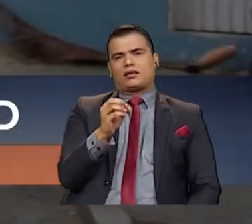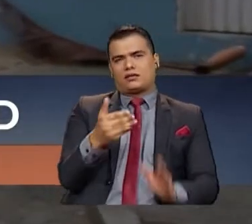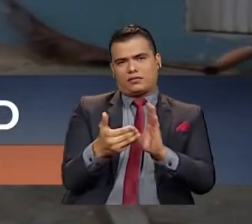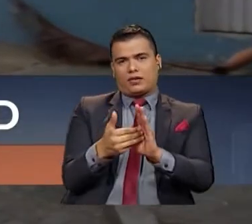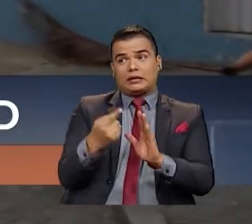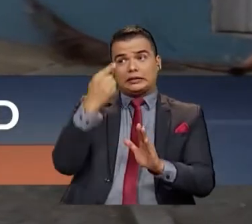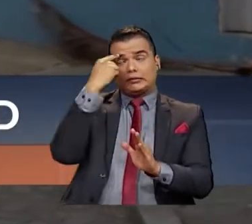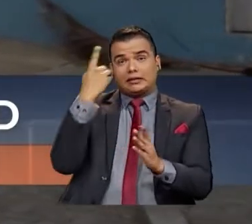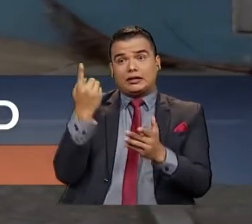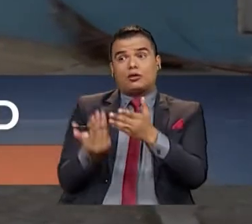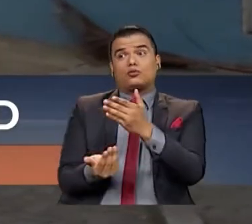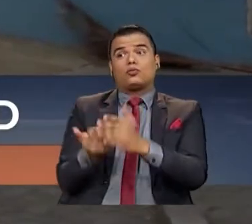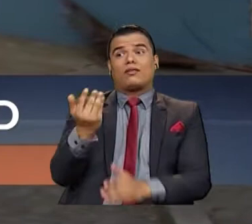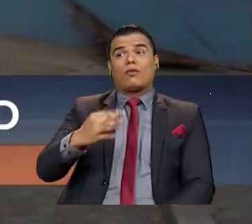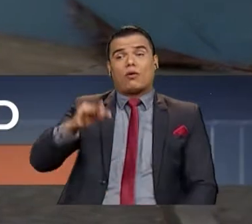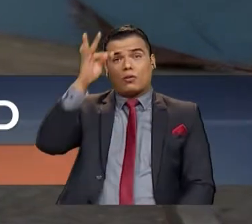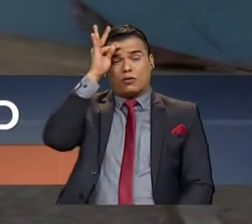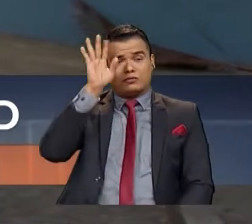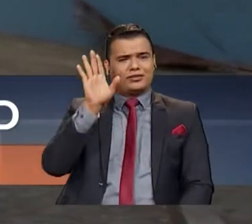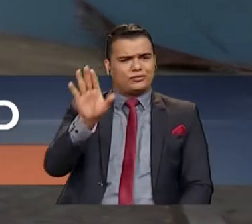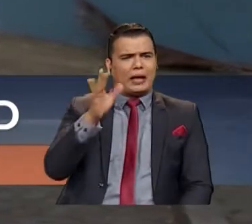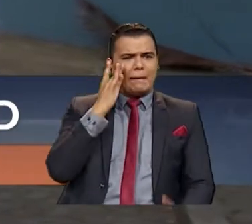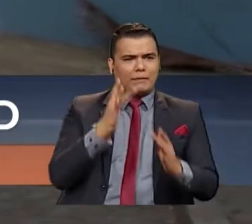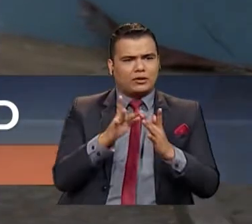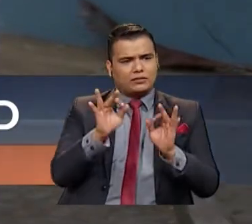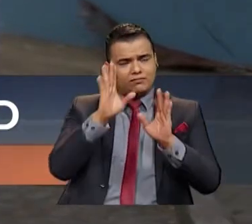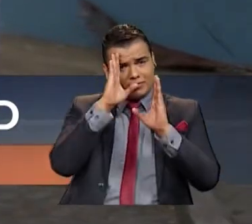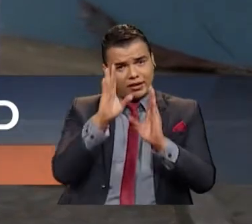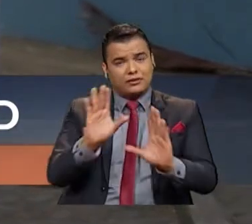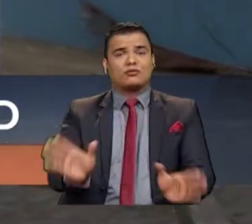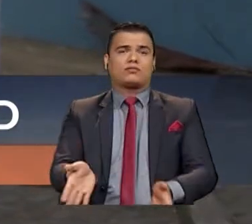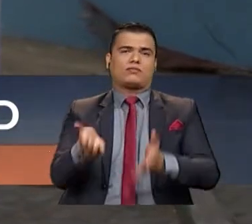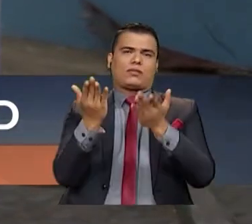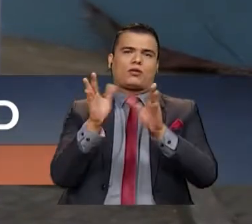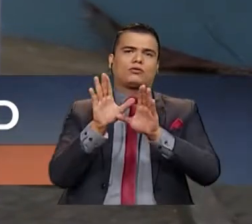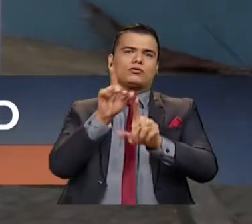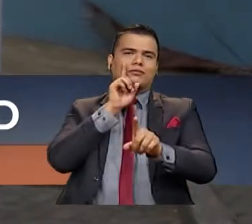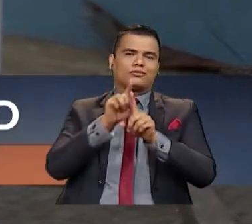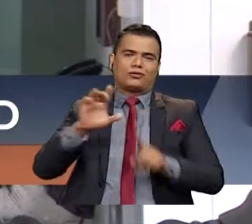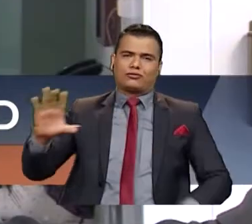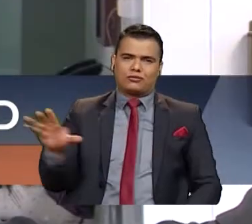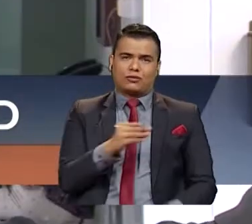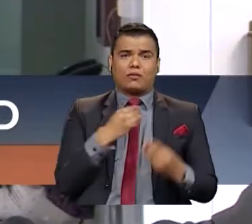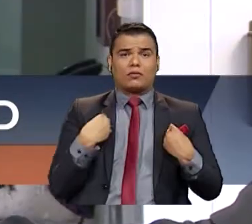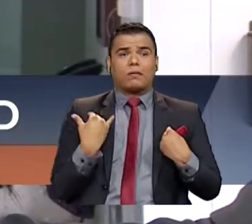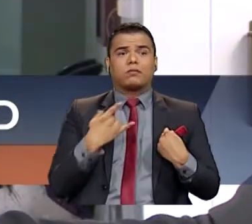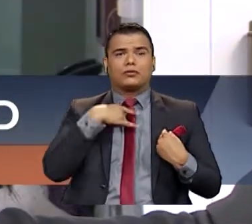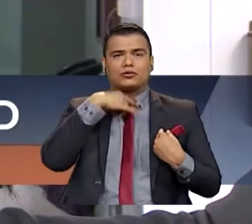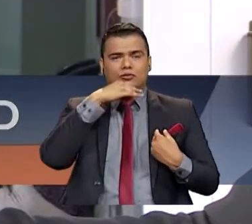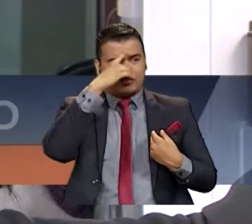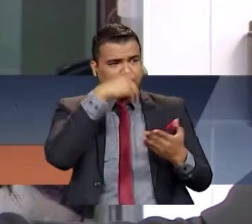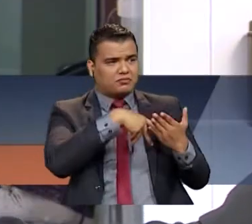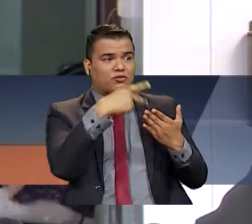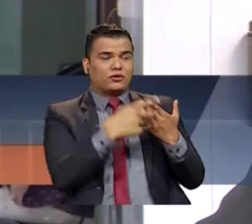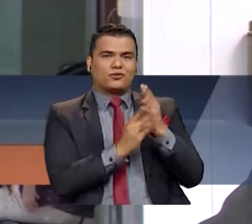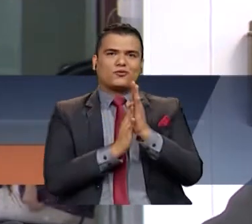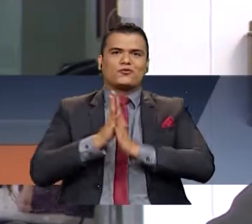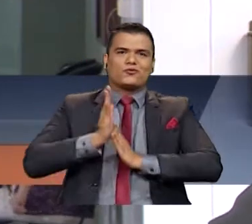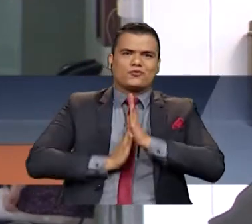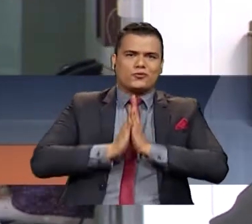obliga a pensar en un nuevo hospital que permita una mejor atención en salud para los yumbeños. Ya hay un proyecto muy